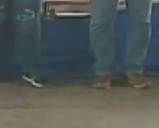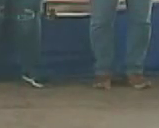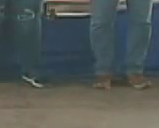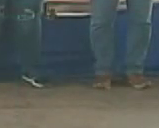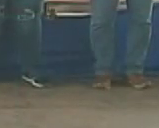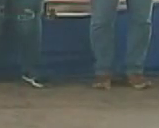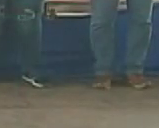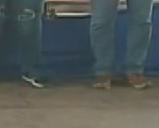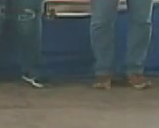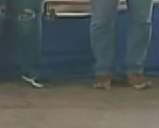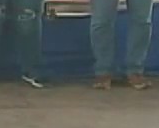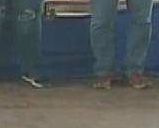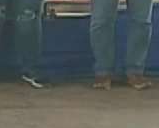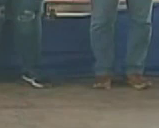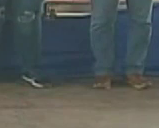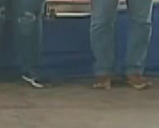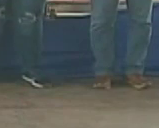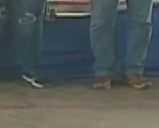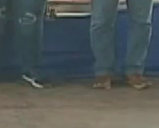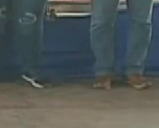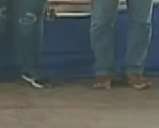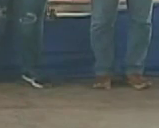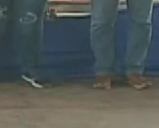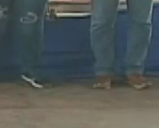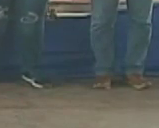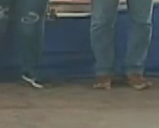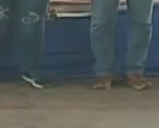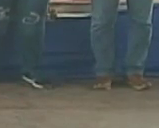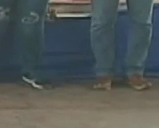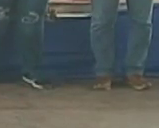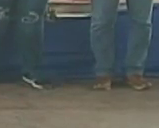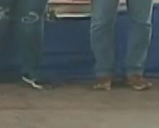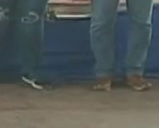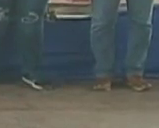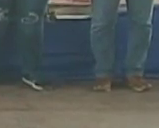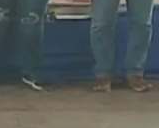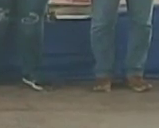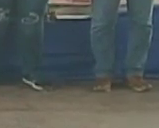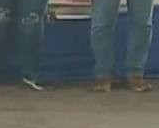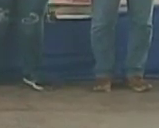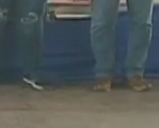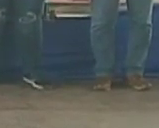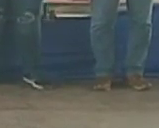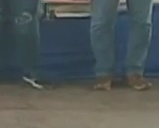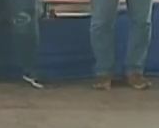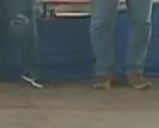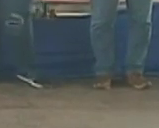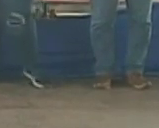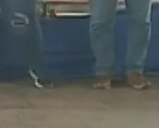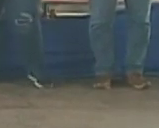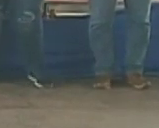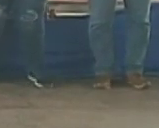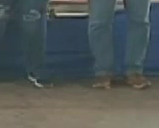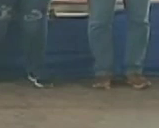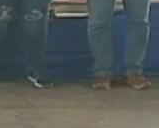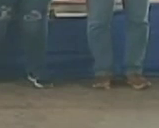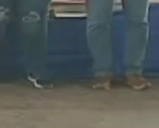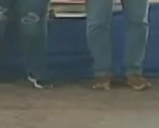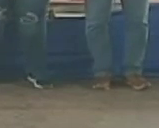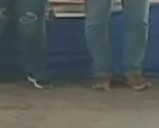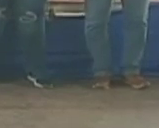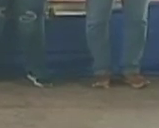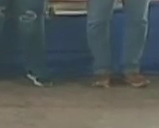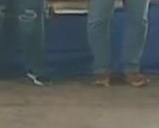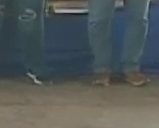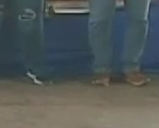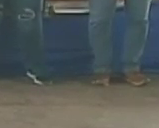agresión del imperio y sus lacayos como el gobierno de Colombia. Y vean ustedes cuando uno actúa... Salió Darío Viva,